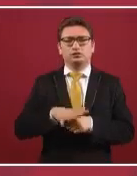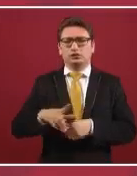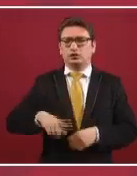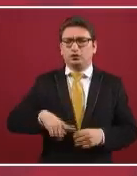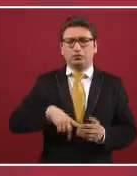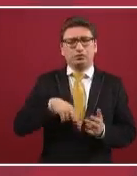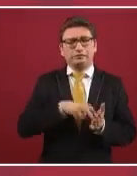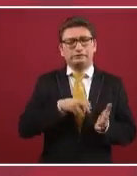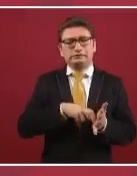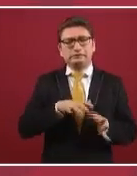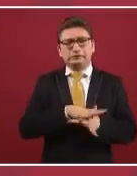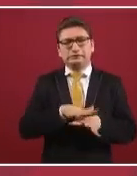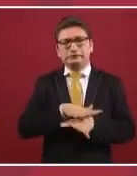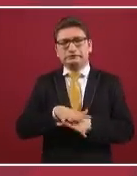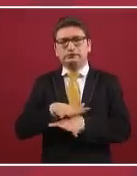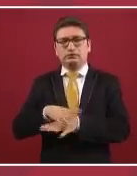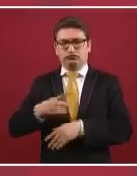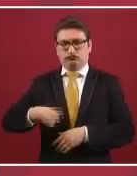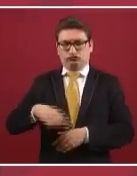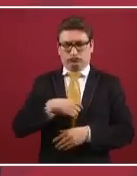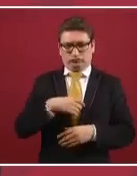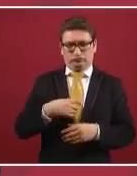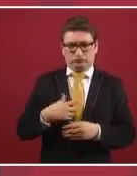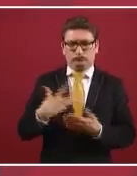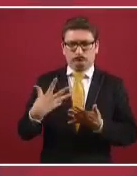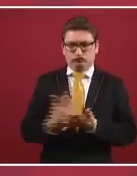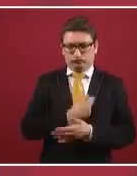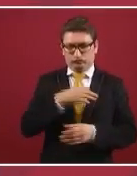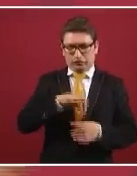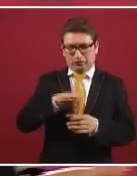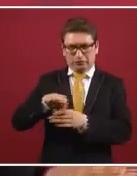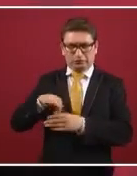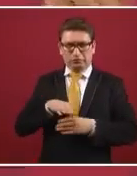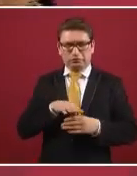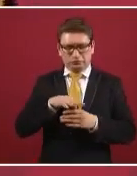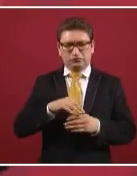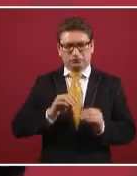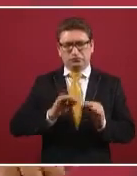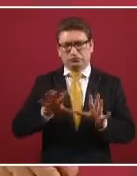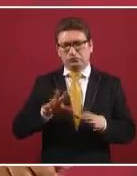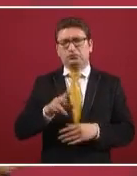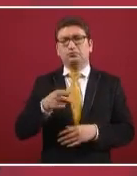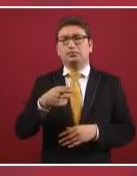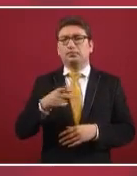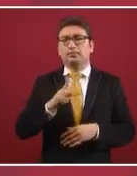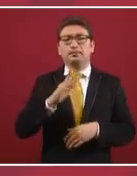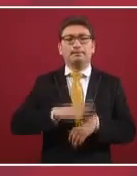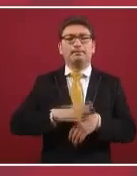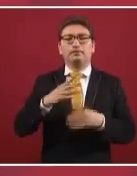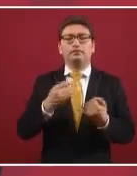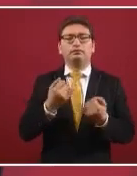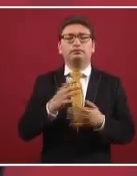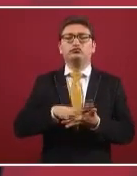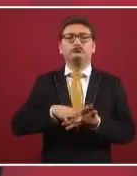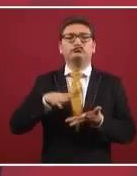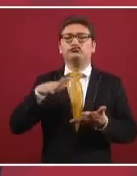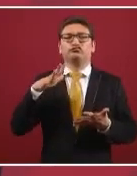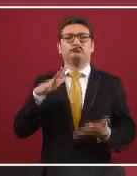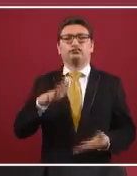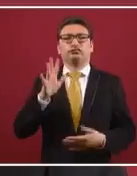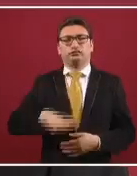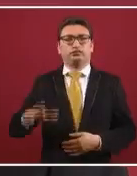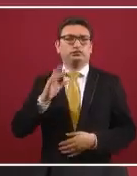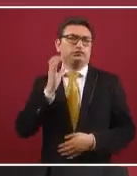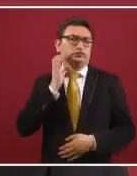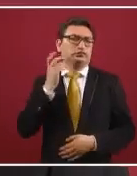solo se ganó la presidencia, también se obtuvo la mayoría en la